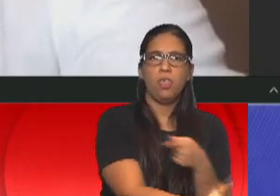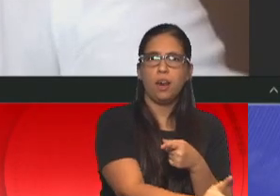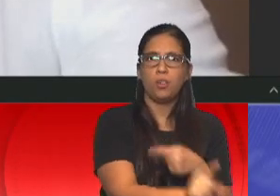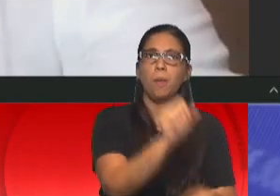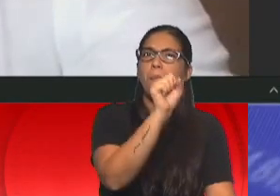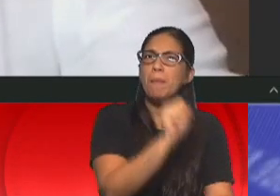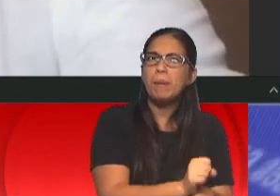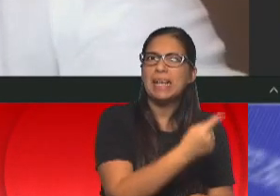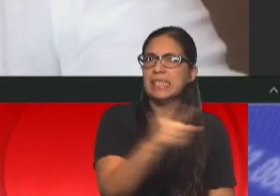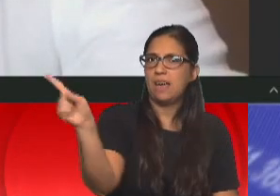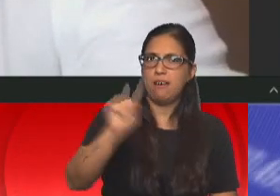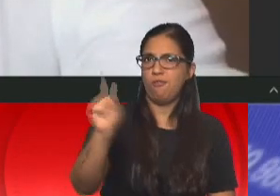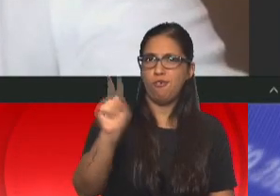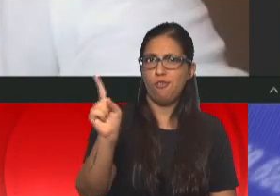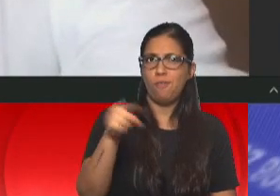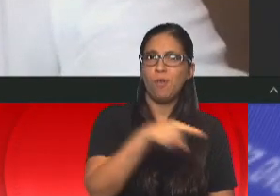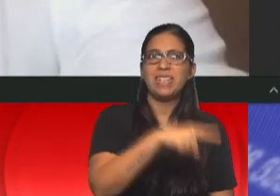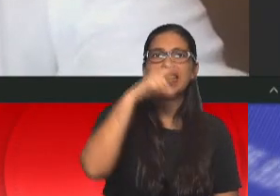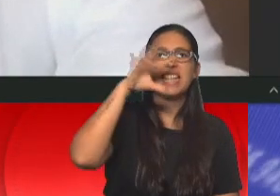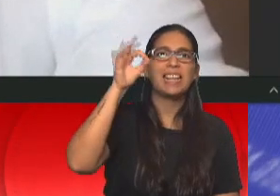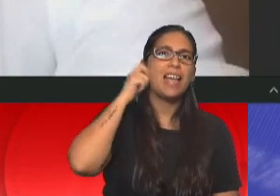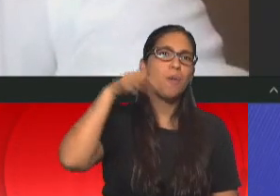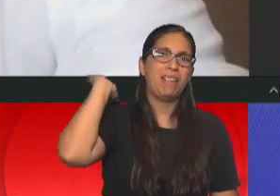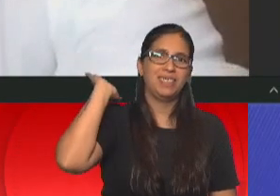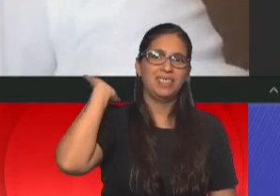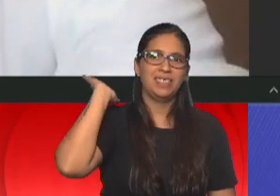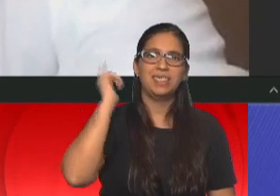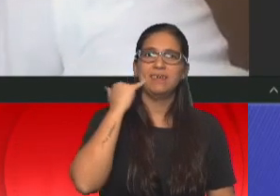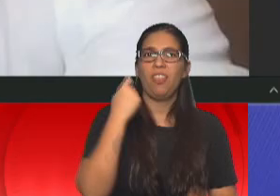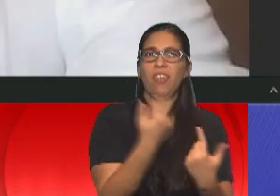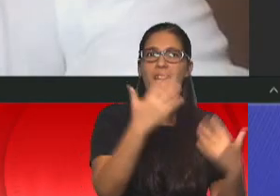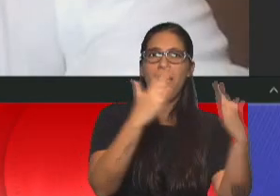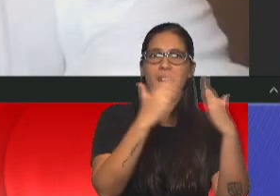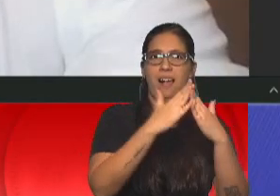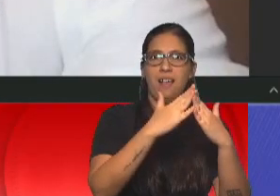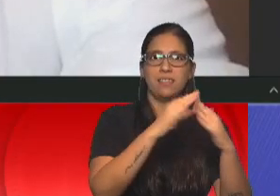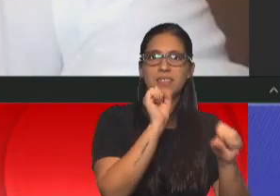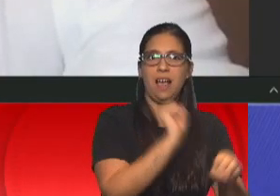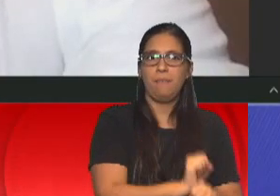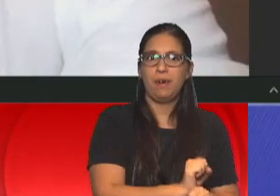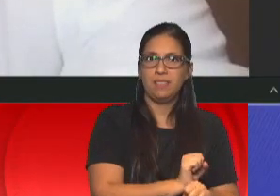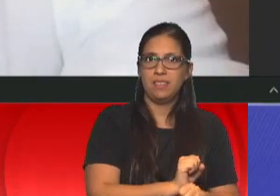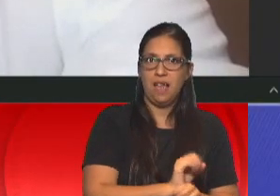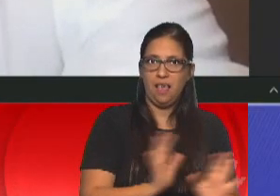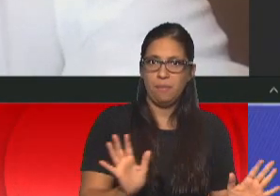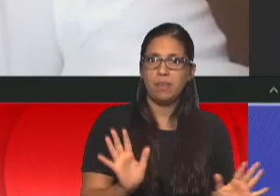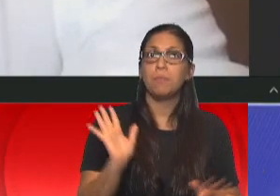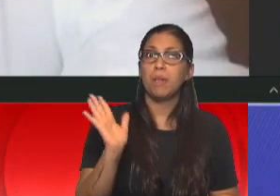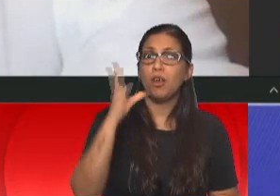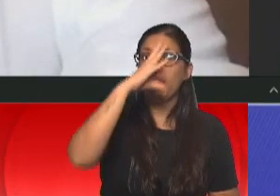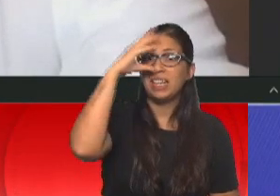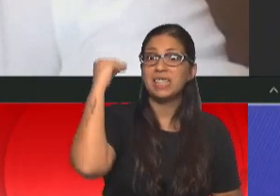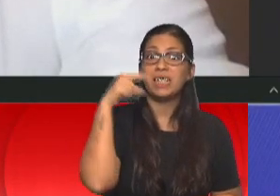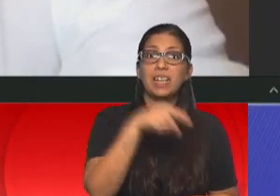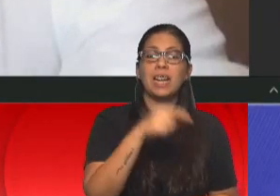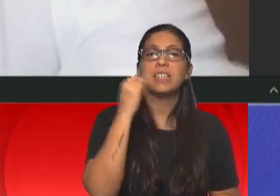ir presa, porque tiene más de 70 años, hará prisión domiciliaria, pero bueno, Cristina Fernández ya, además de